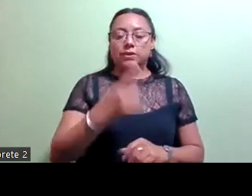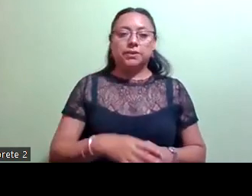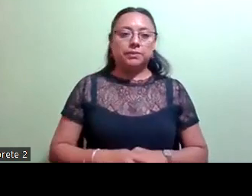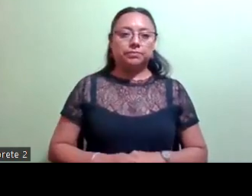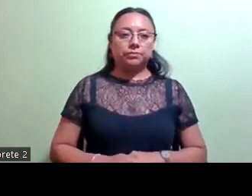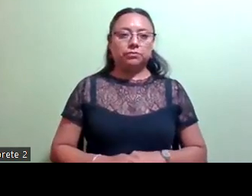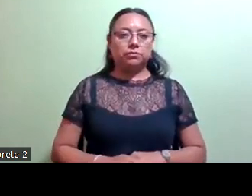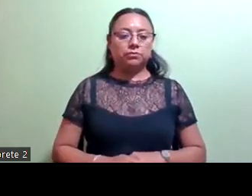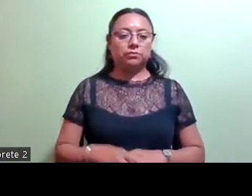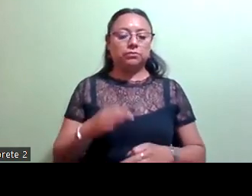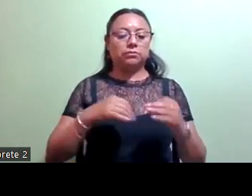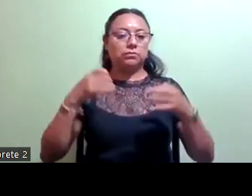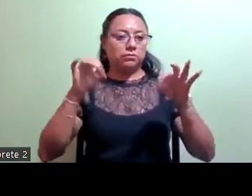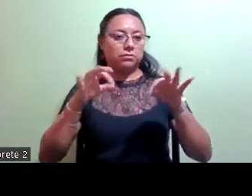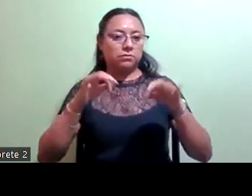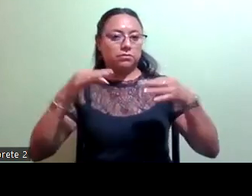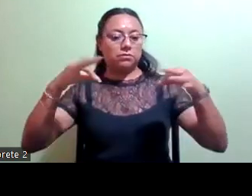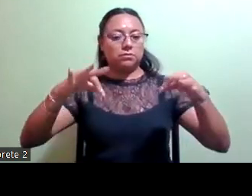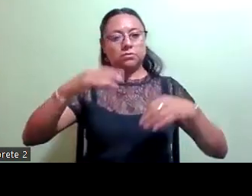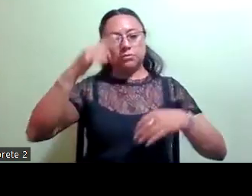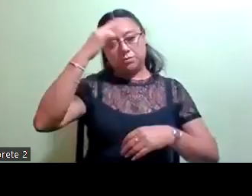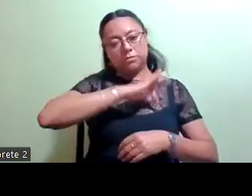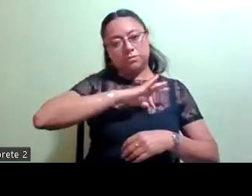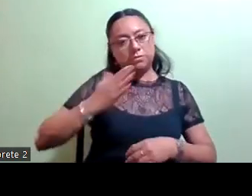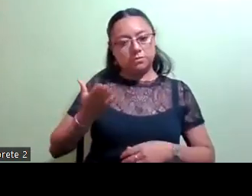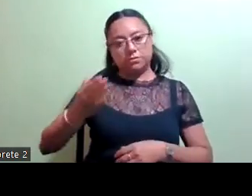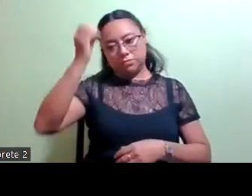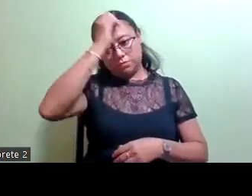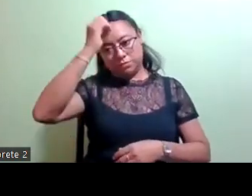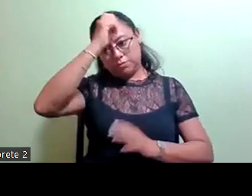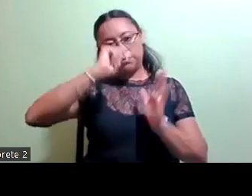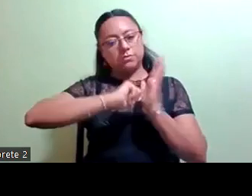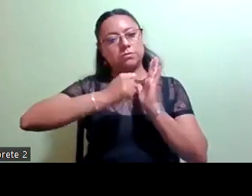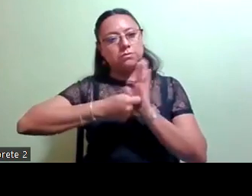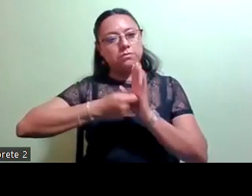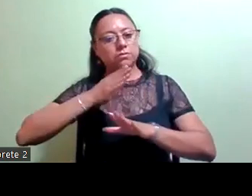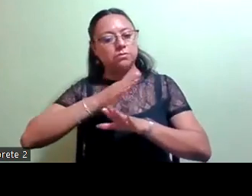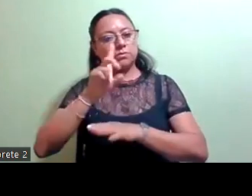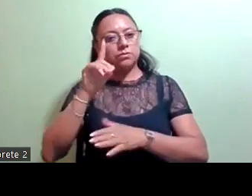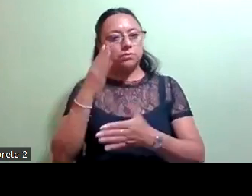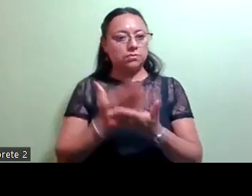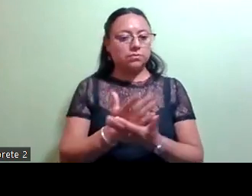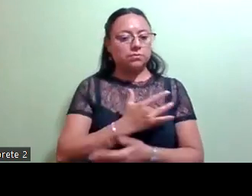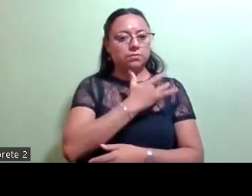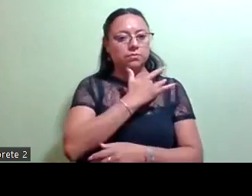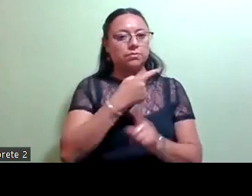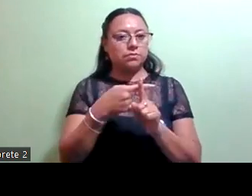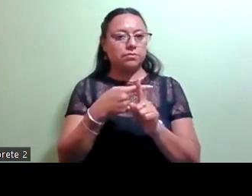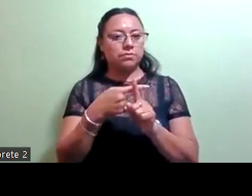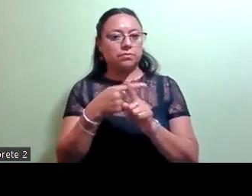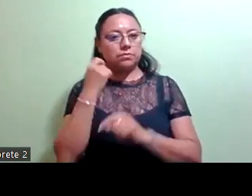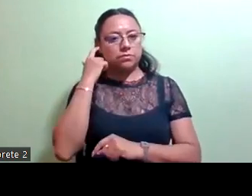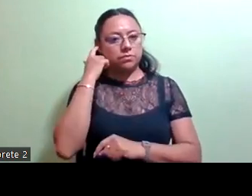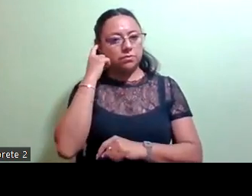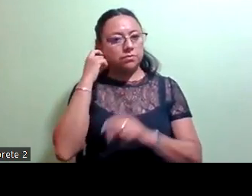a través del cual remito el oficio, por medio del cual solicito opinión técnica respecto al dictamen en sentido positivo en